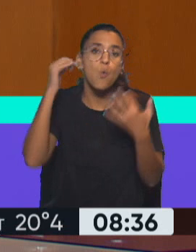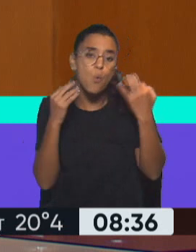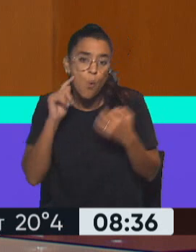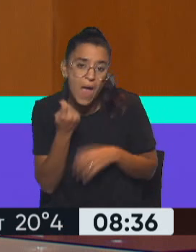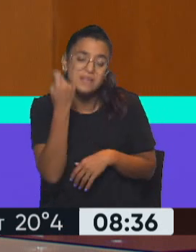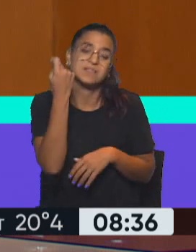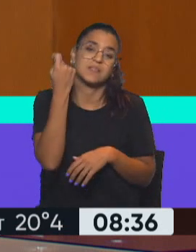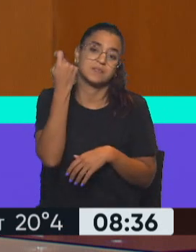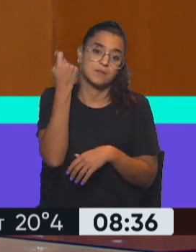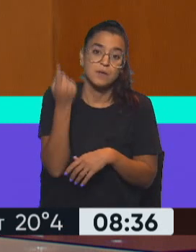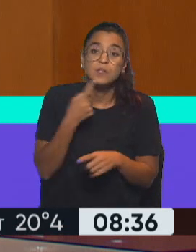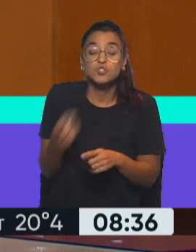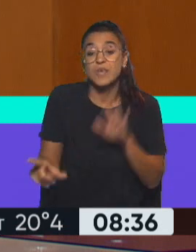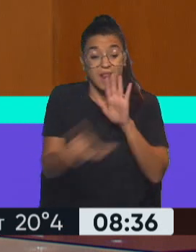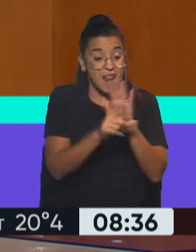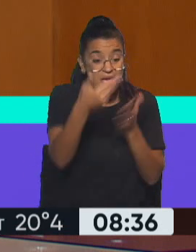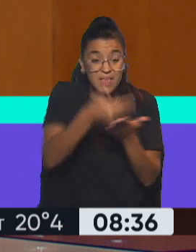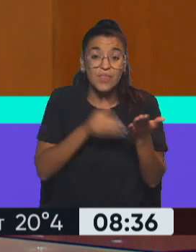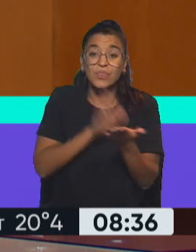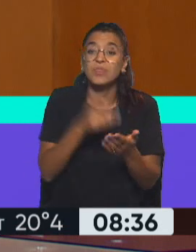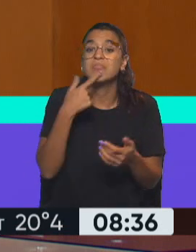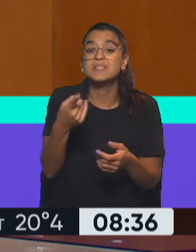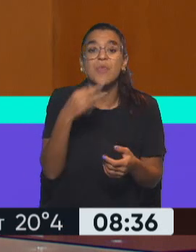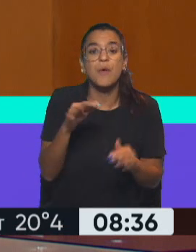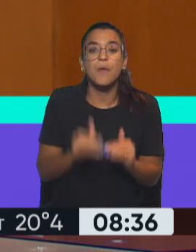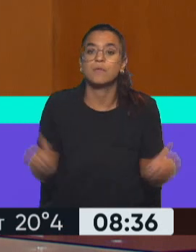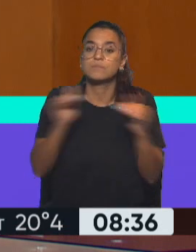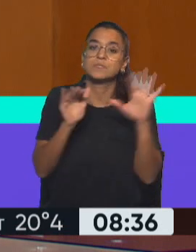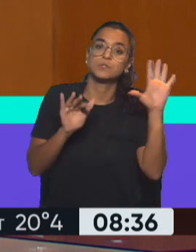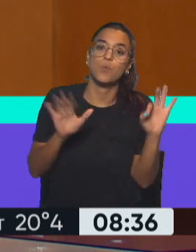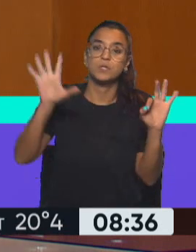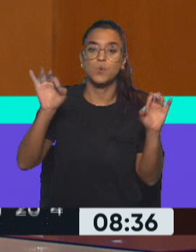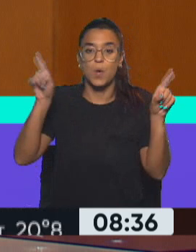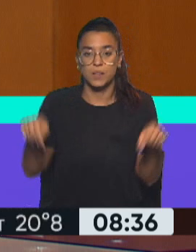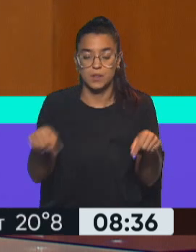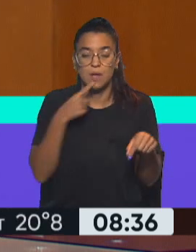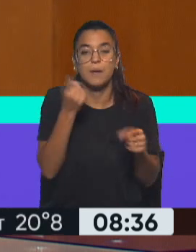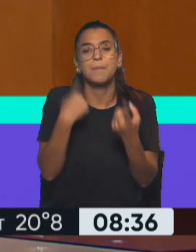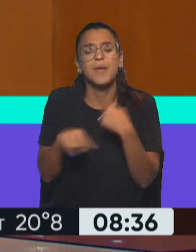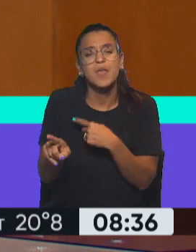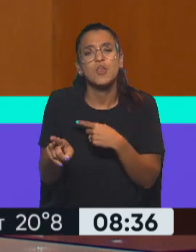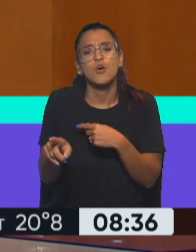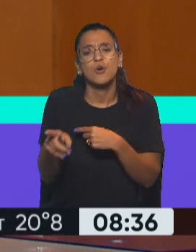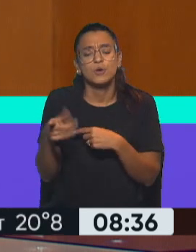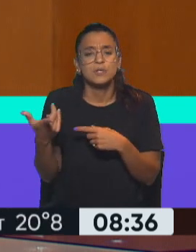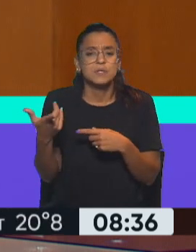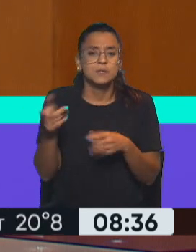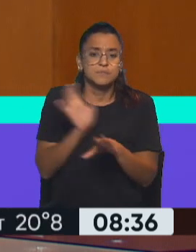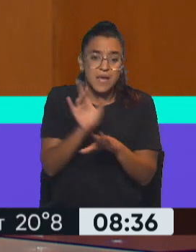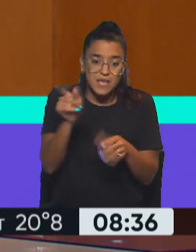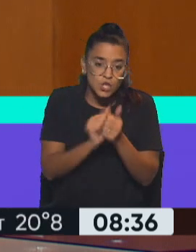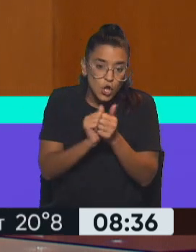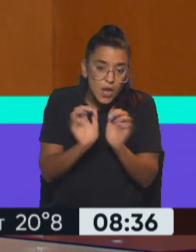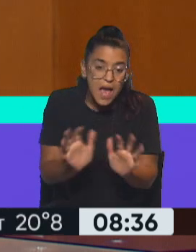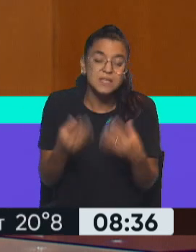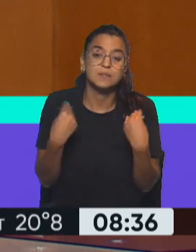determinar con una ley que esto tiene que estar equiparados que tiene que ser parejo pero la gran el gran secreto de esa historia